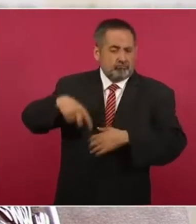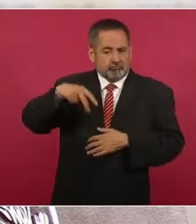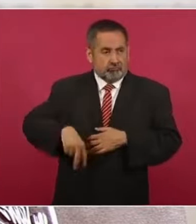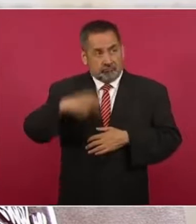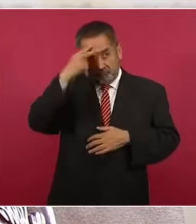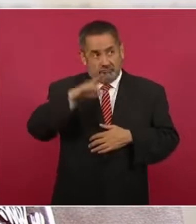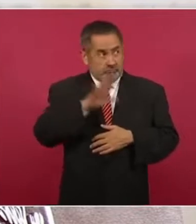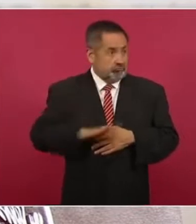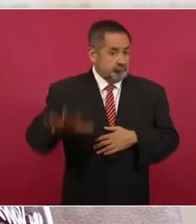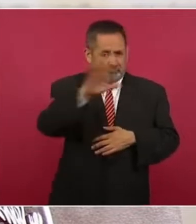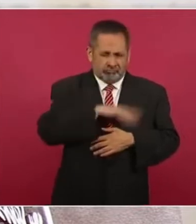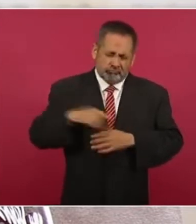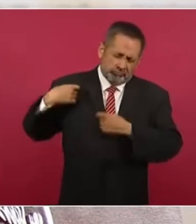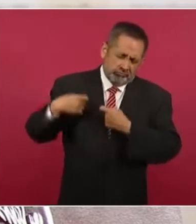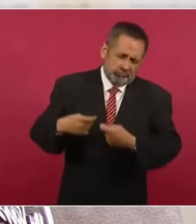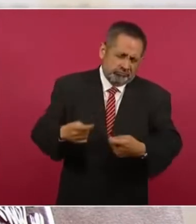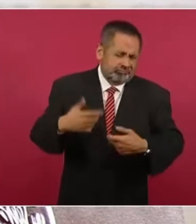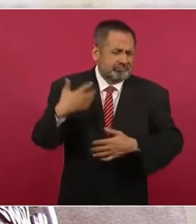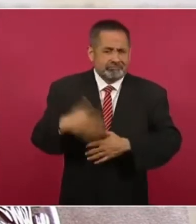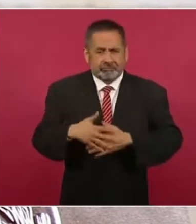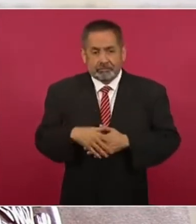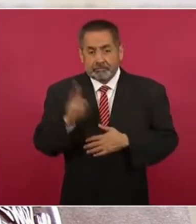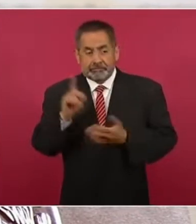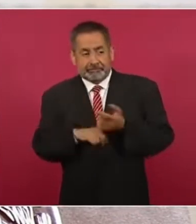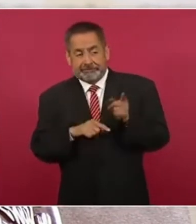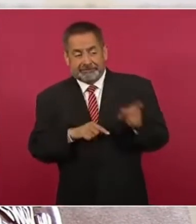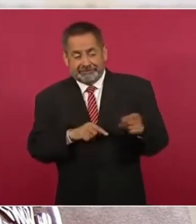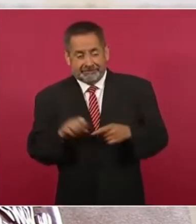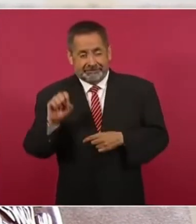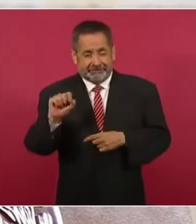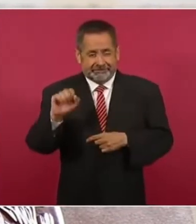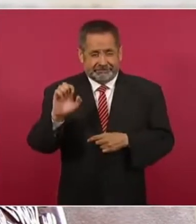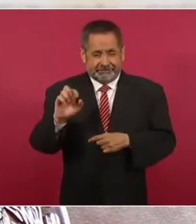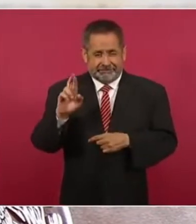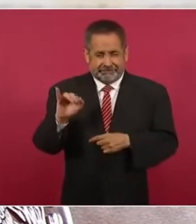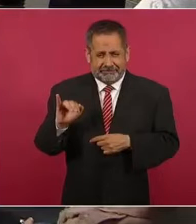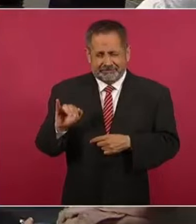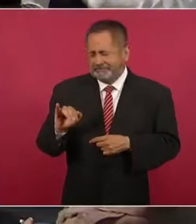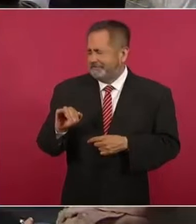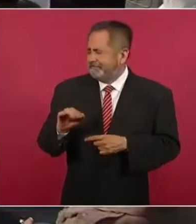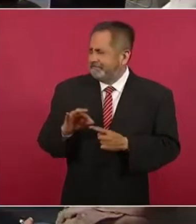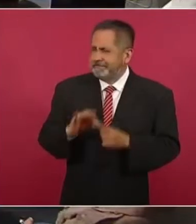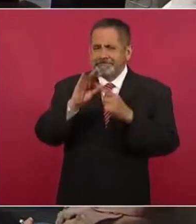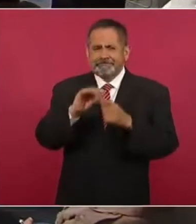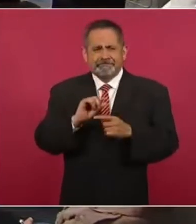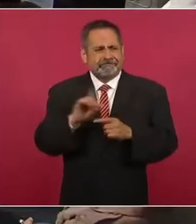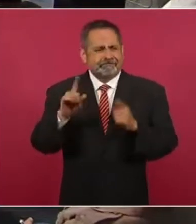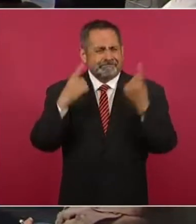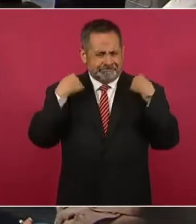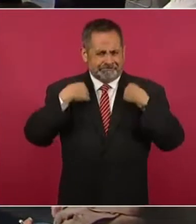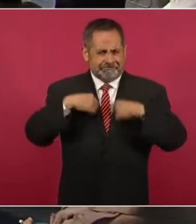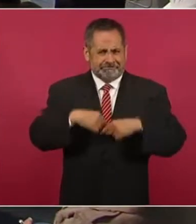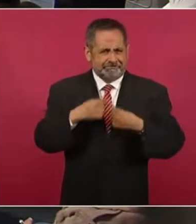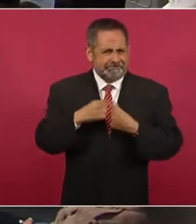México. Pero el caso de los seris es algo especial. Sus